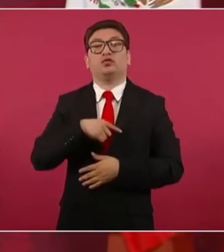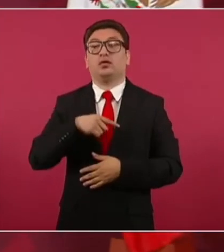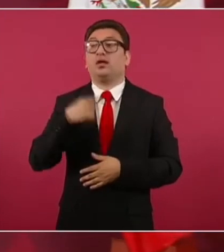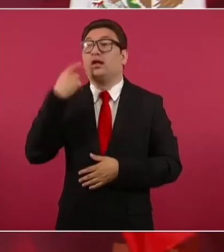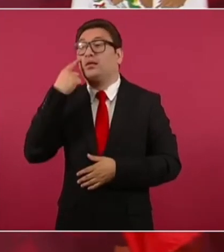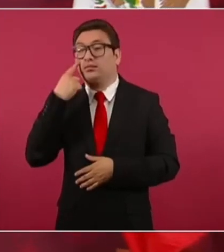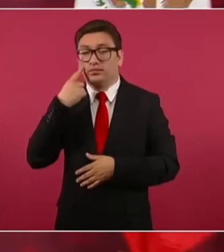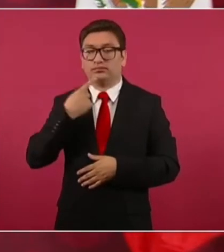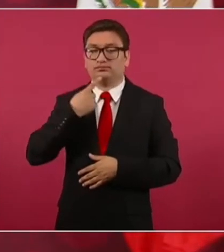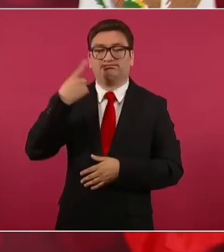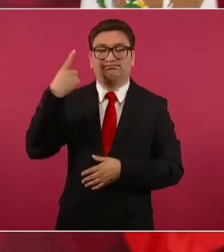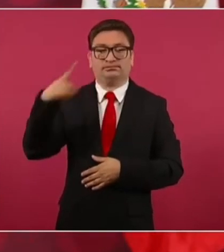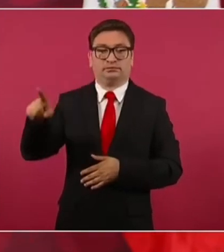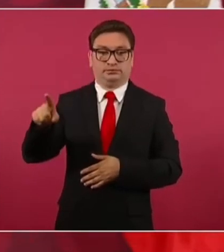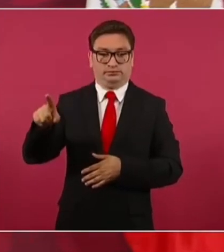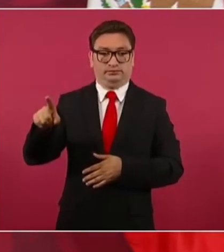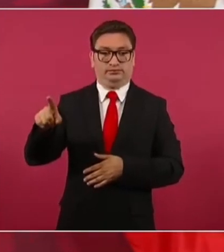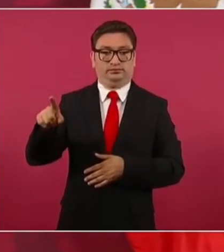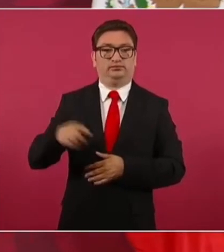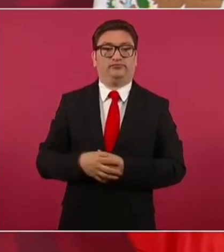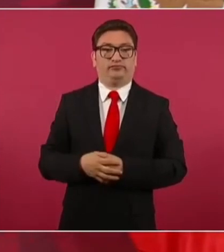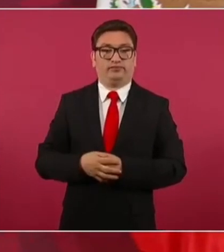a presentar una denuncia.